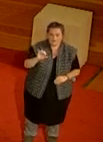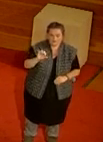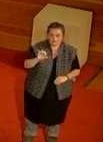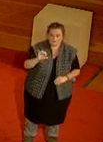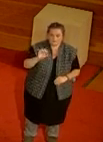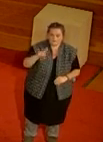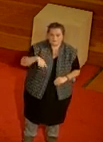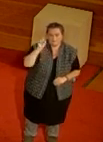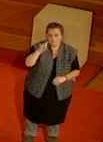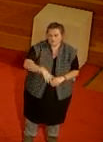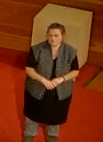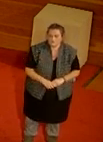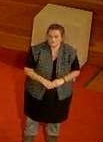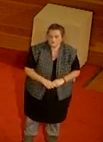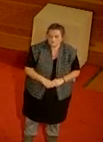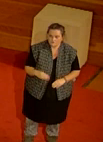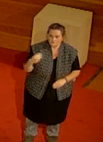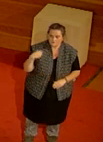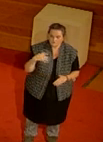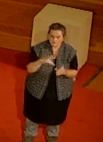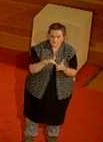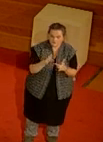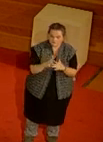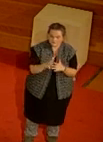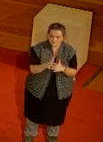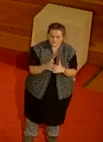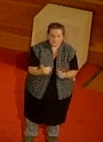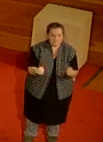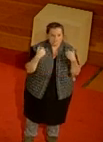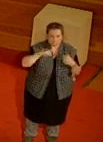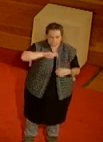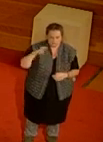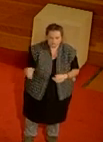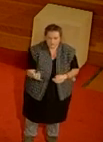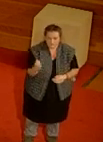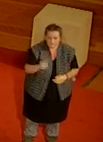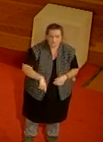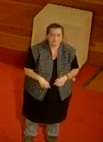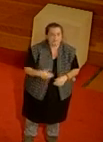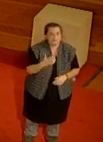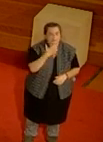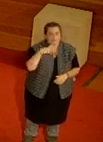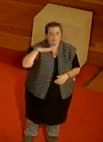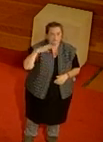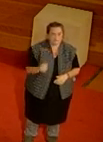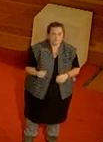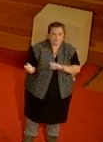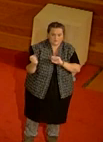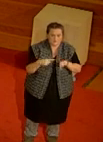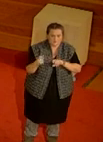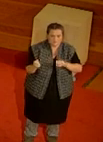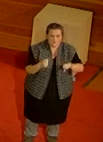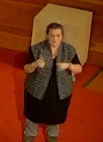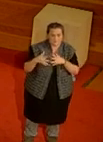comillas honet Jesus hainbat cargu Badu no palestin erf na batu